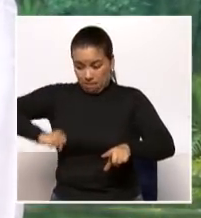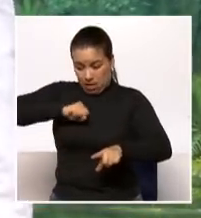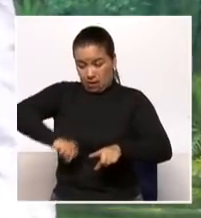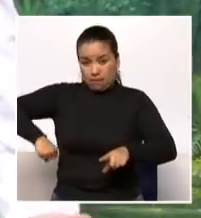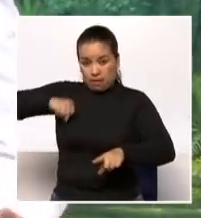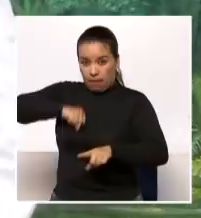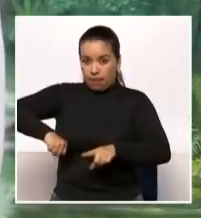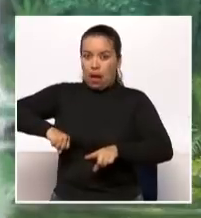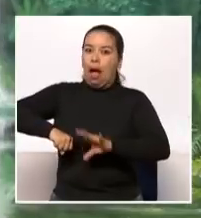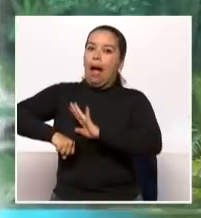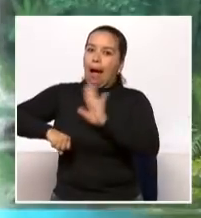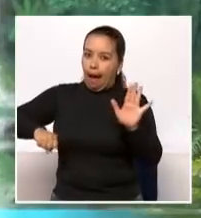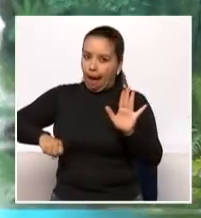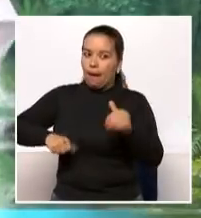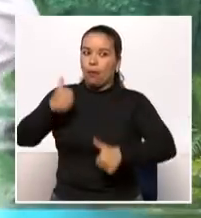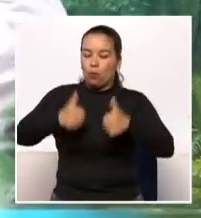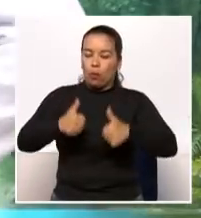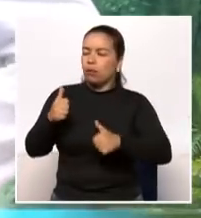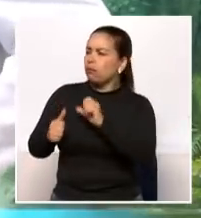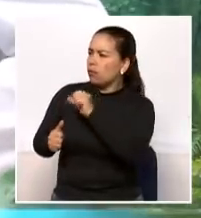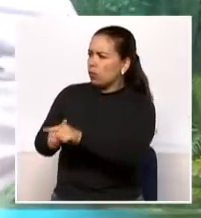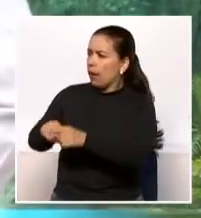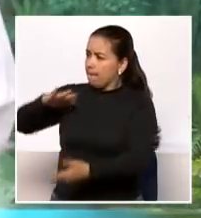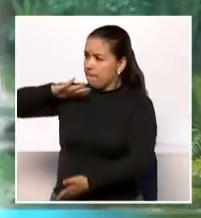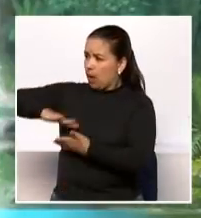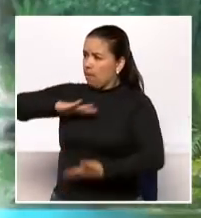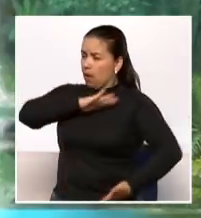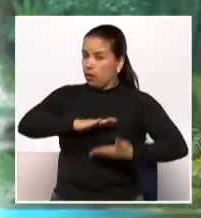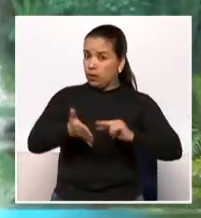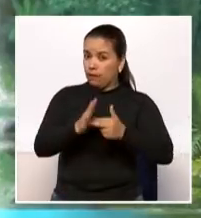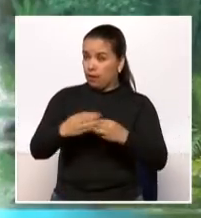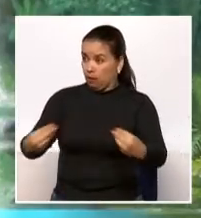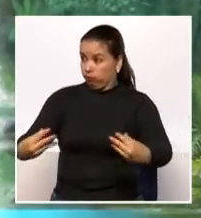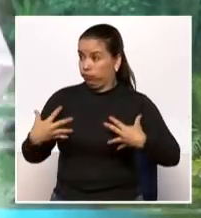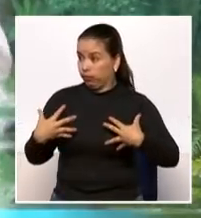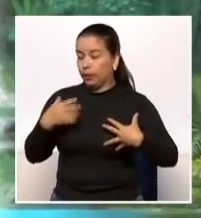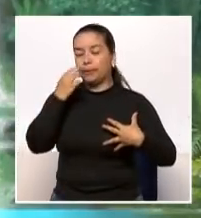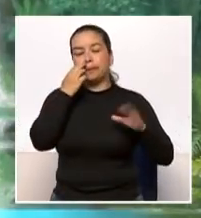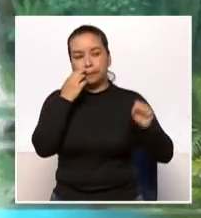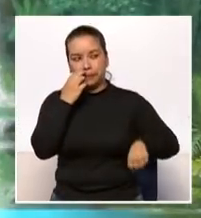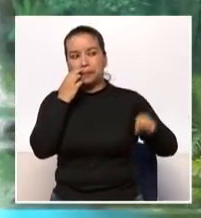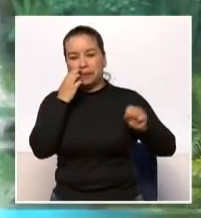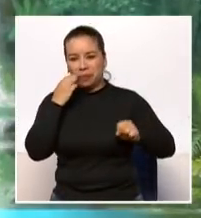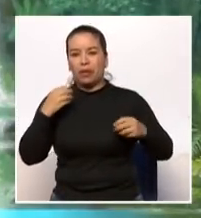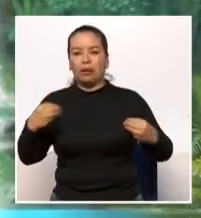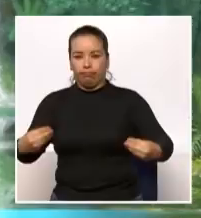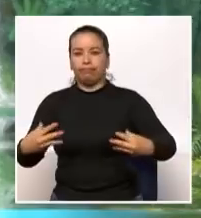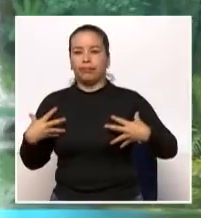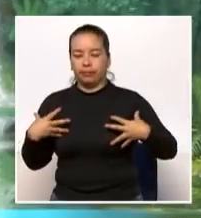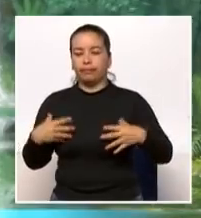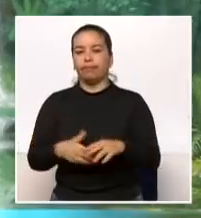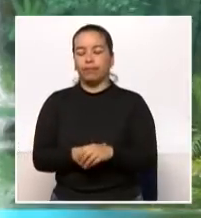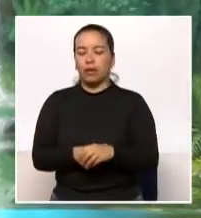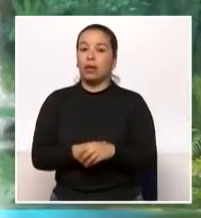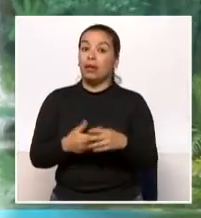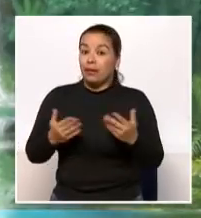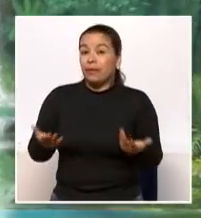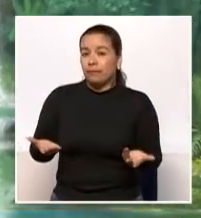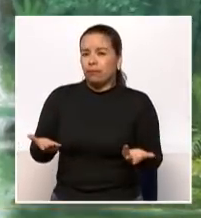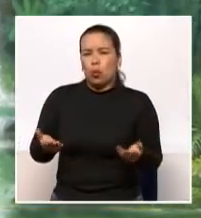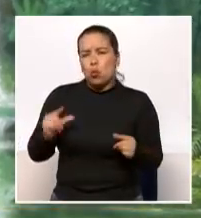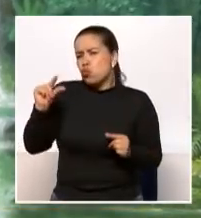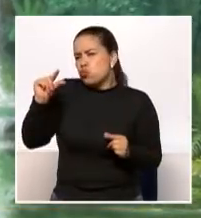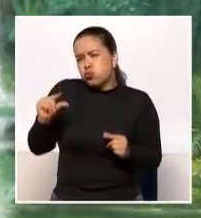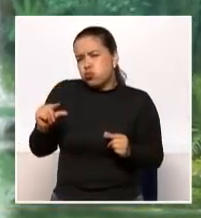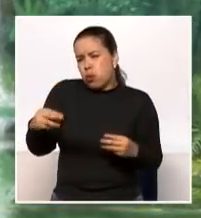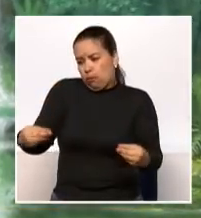mejor ese nódulo de esa imagen que se. Pero la mamografía es una radiación también. Ese sí es una radiografía. Y es muy baja dosis